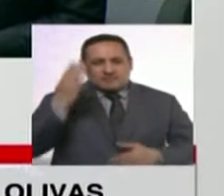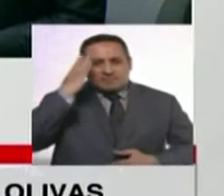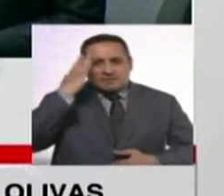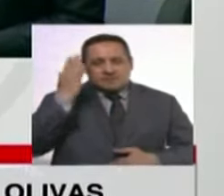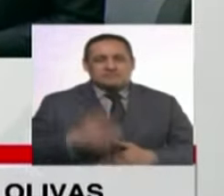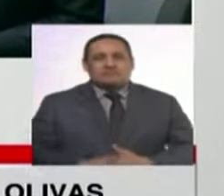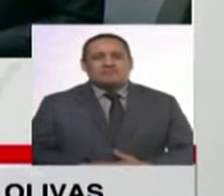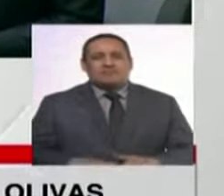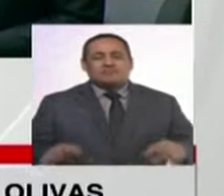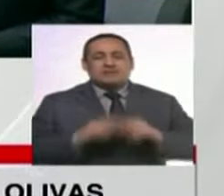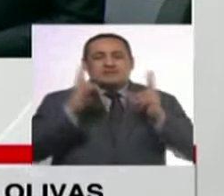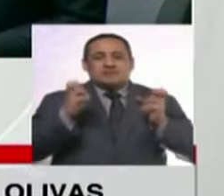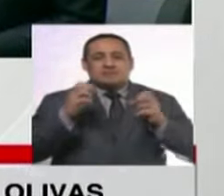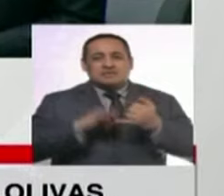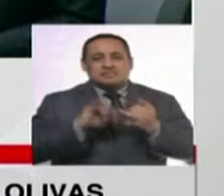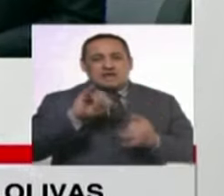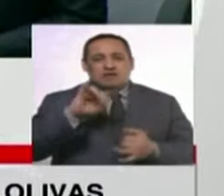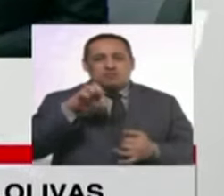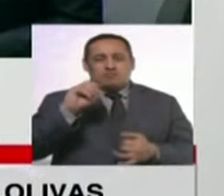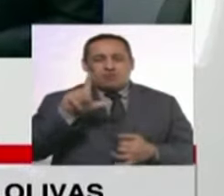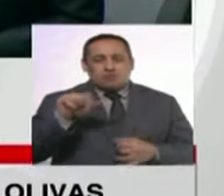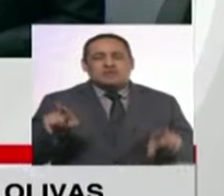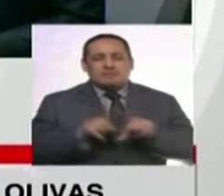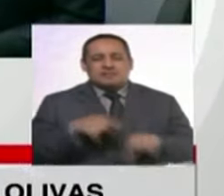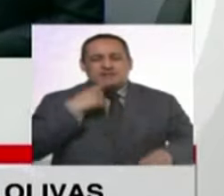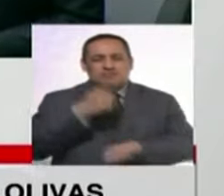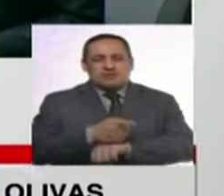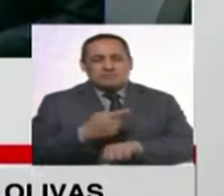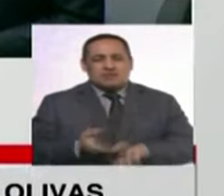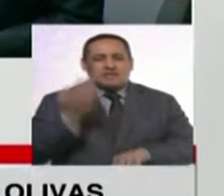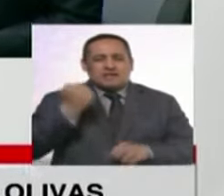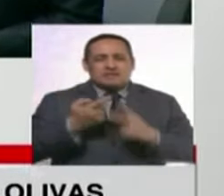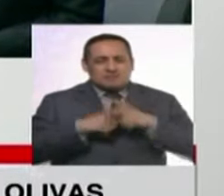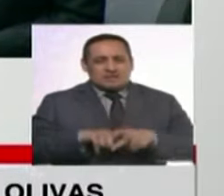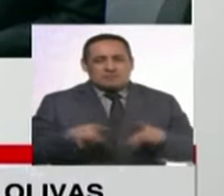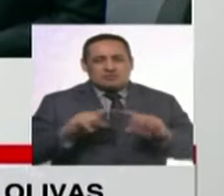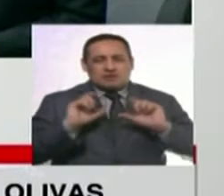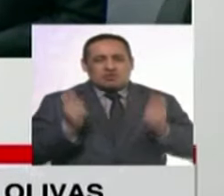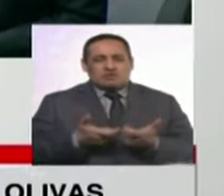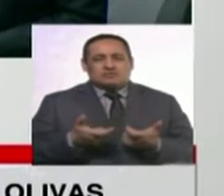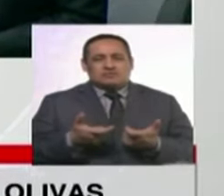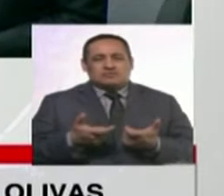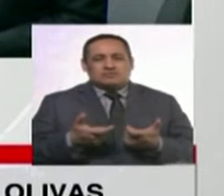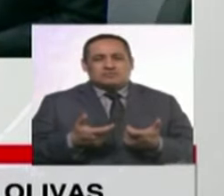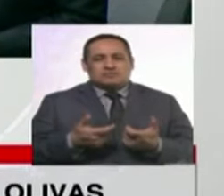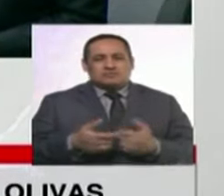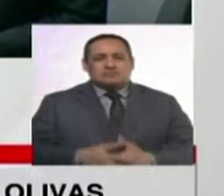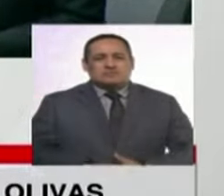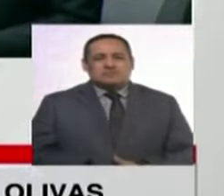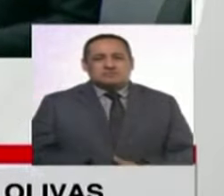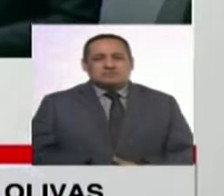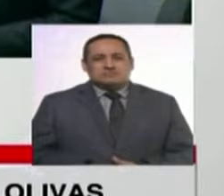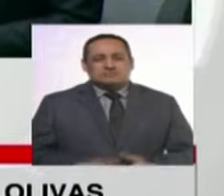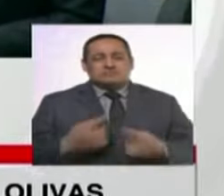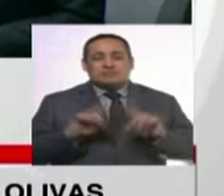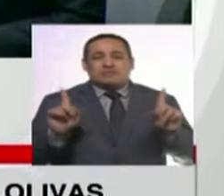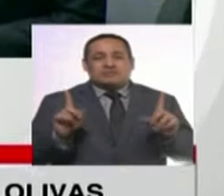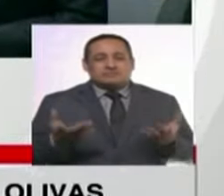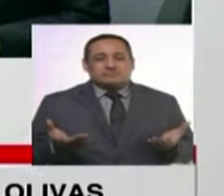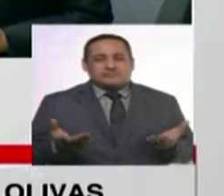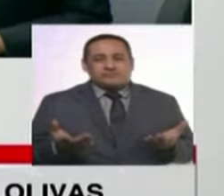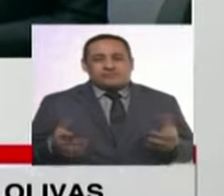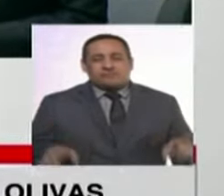el tema de salud también lo denunciamos desde que empezamos en el congreso pero